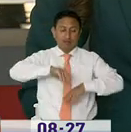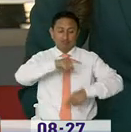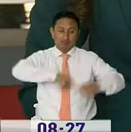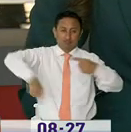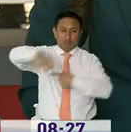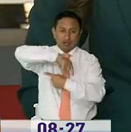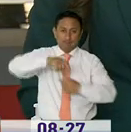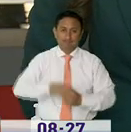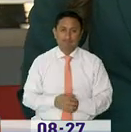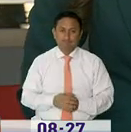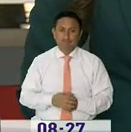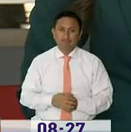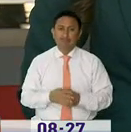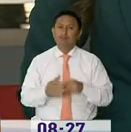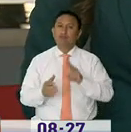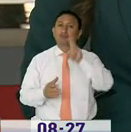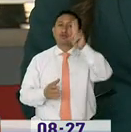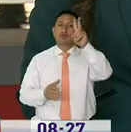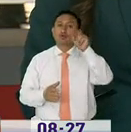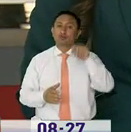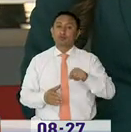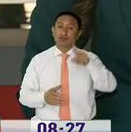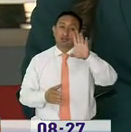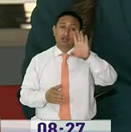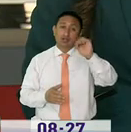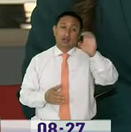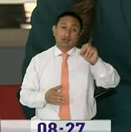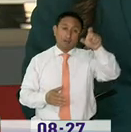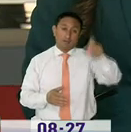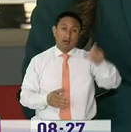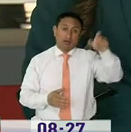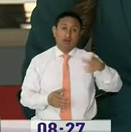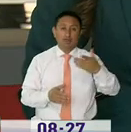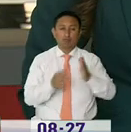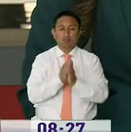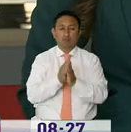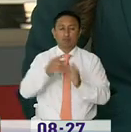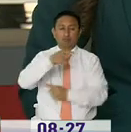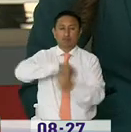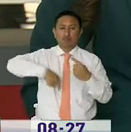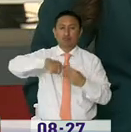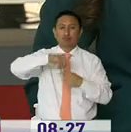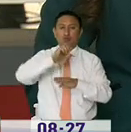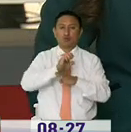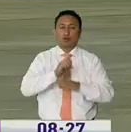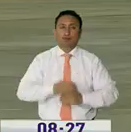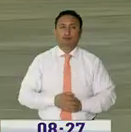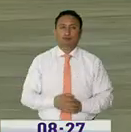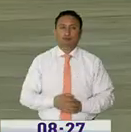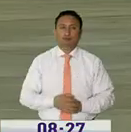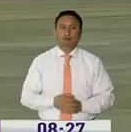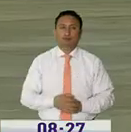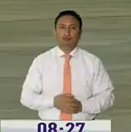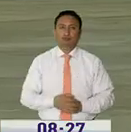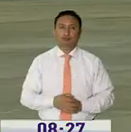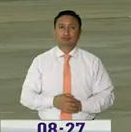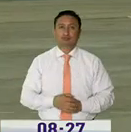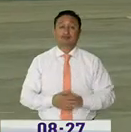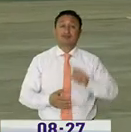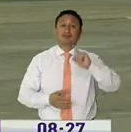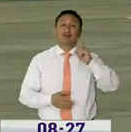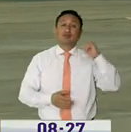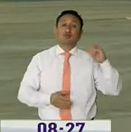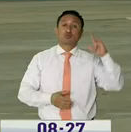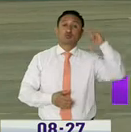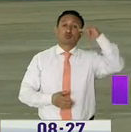retorno. Serían 2.500 compatriotas los que han solicitado volver al país. El primer vuelo